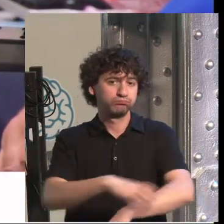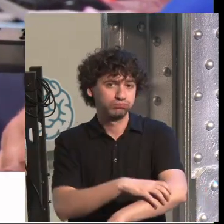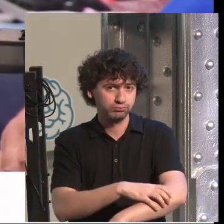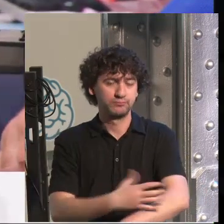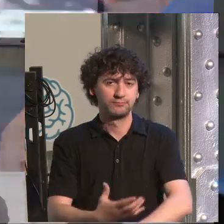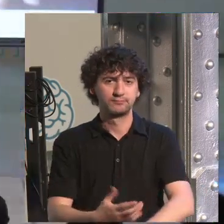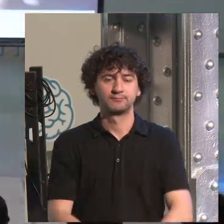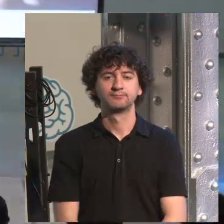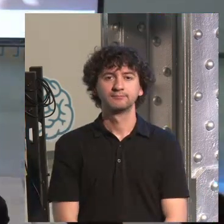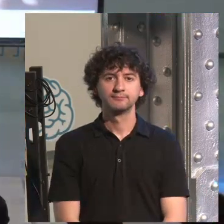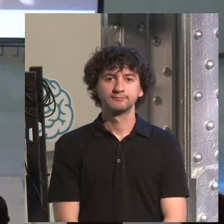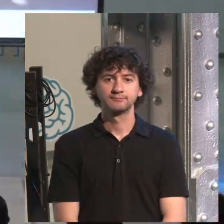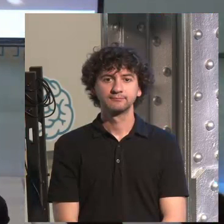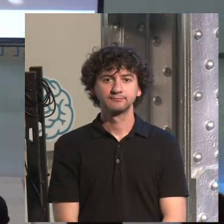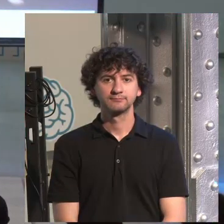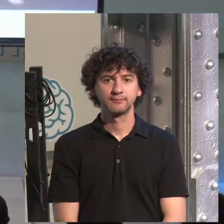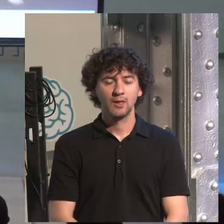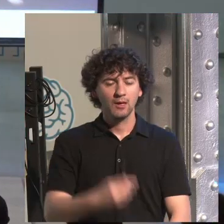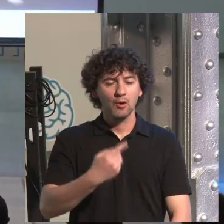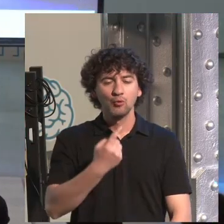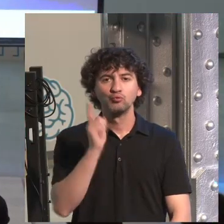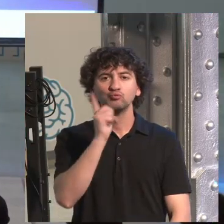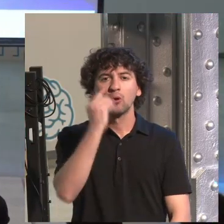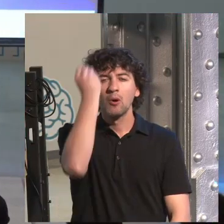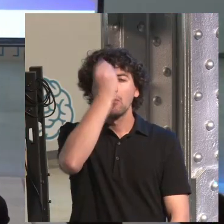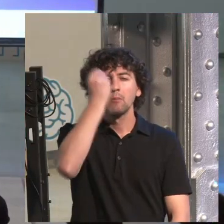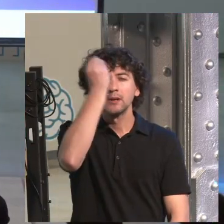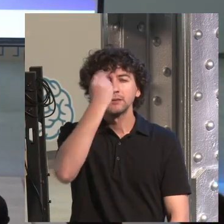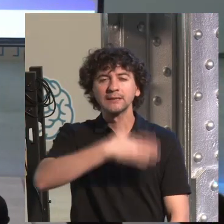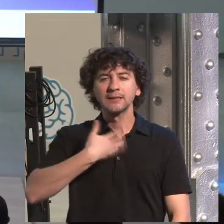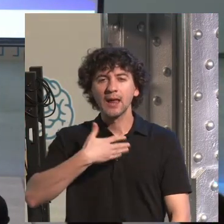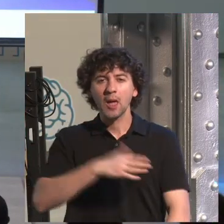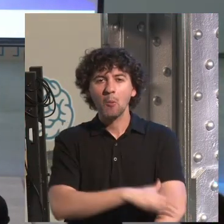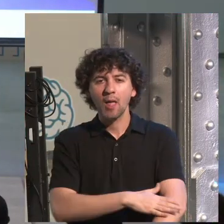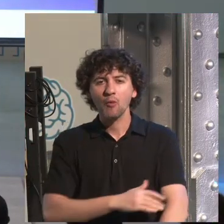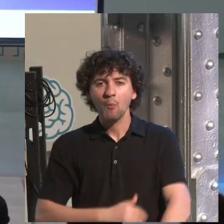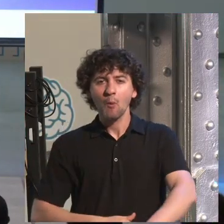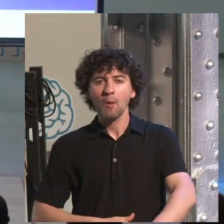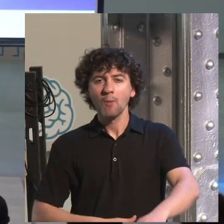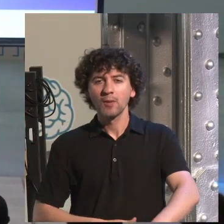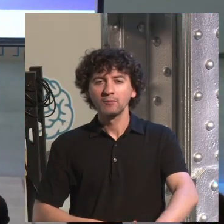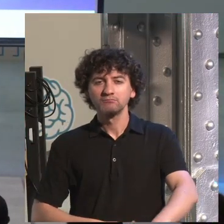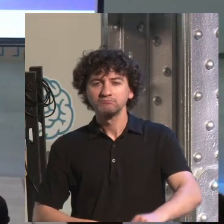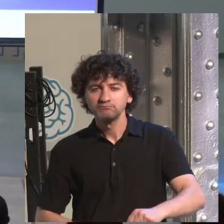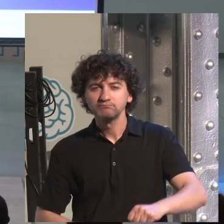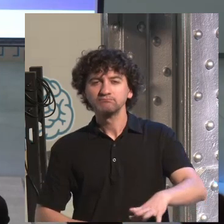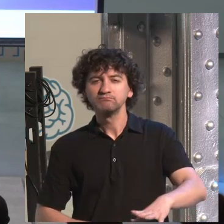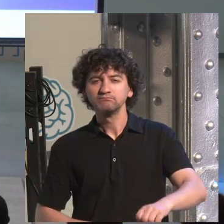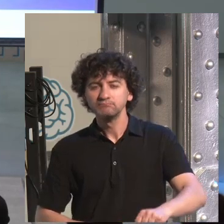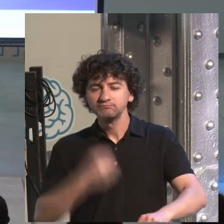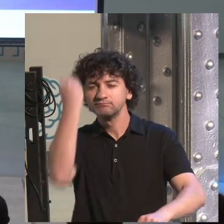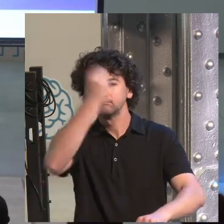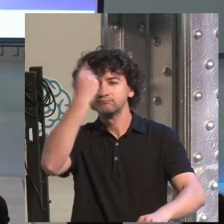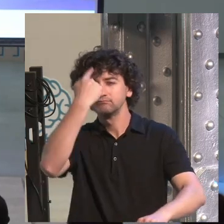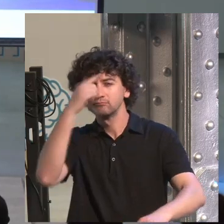y está controlando el brazo totalmente pensando en mover el brazo. Piensa, mano ciérrate, mano ábrete, mano ve para arriba,